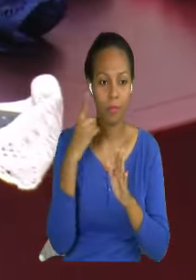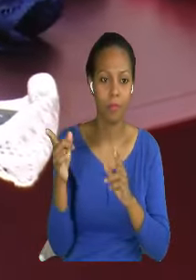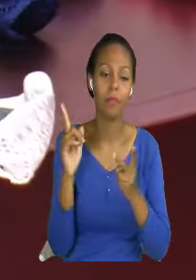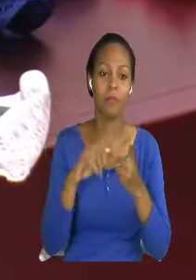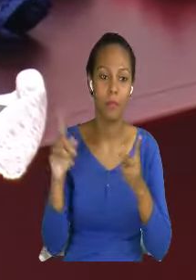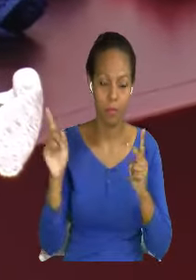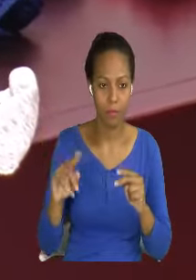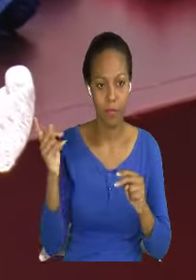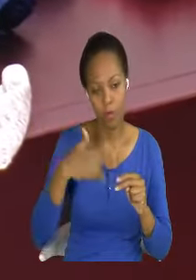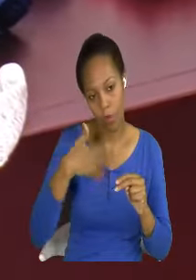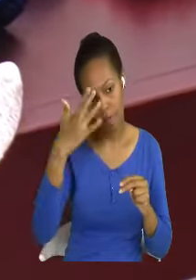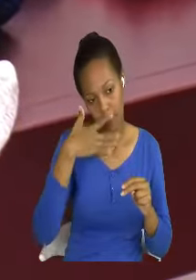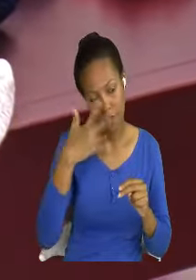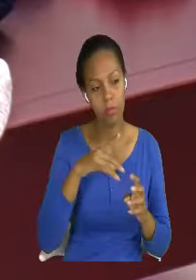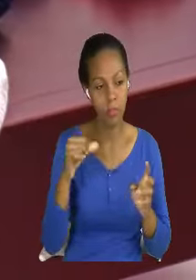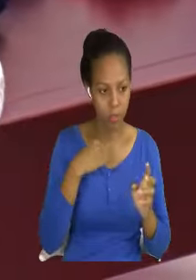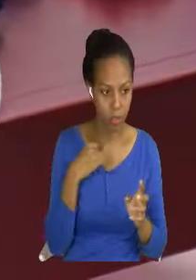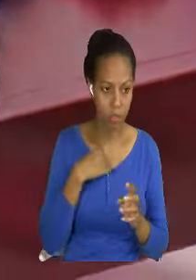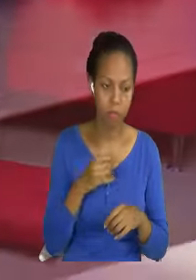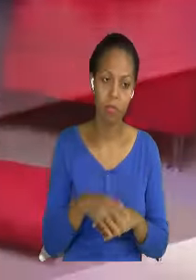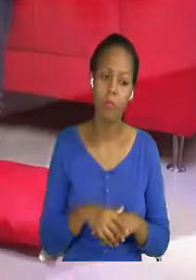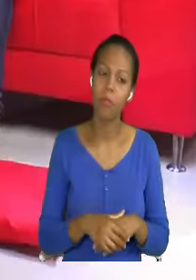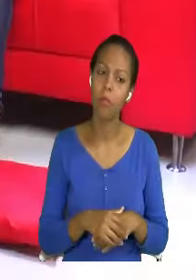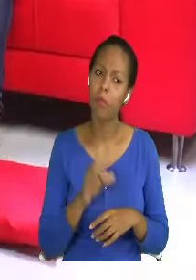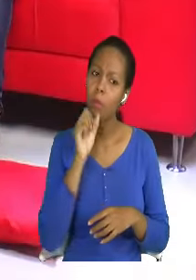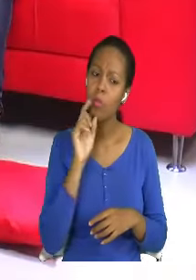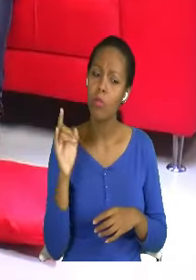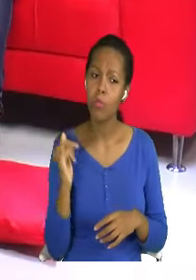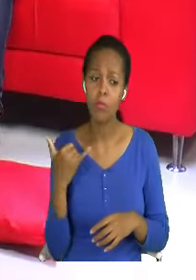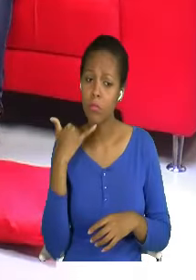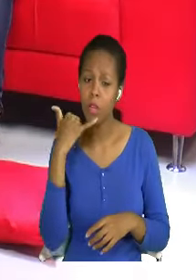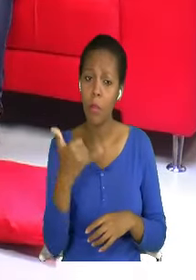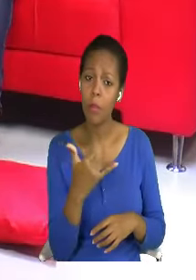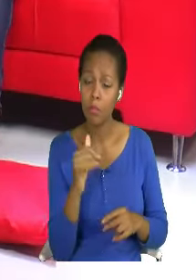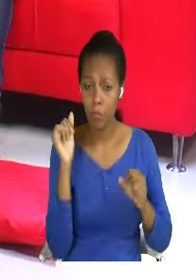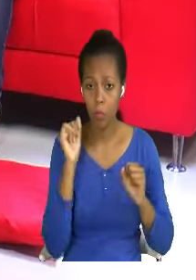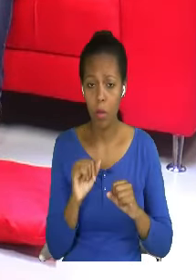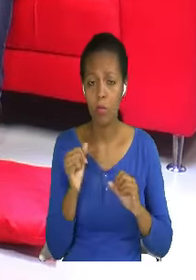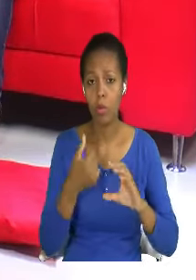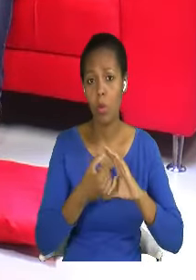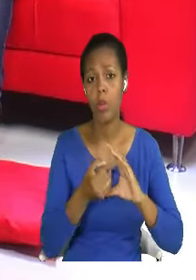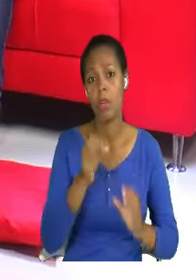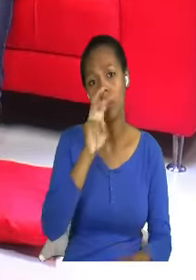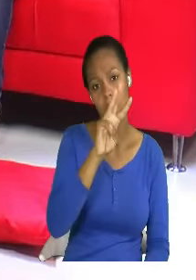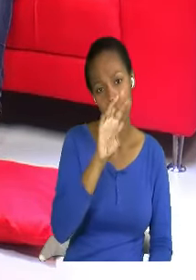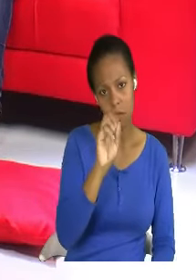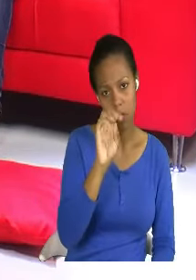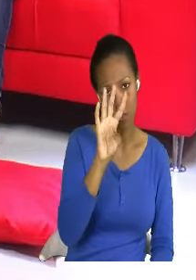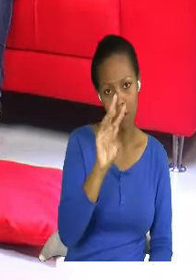Lingerie. ¿Y por dónde te contactan? Ah, bueno, nuestro WhatsApp es